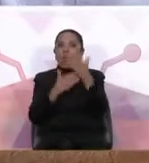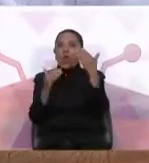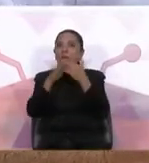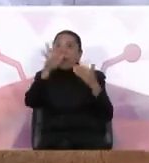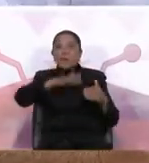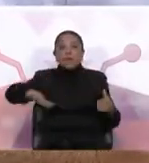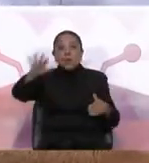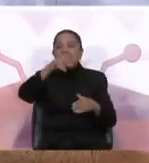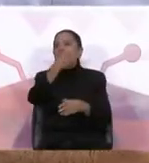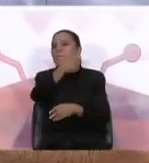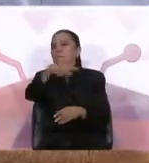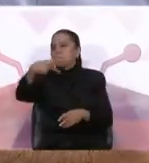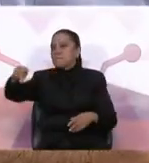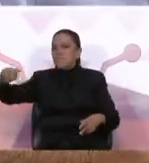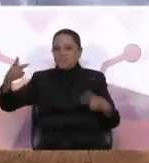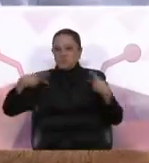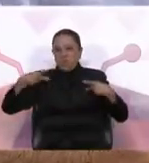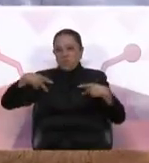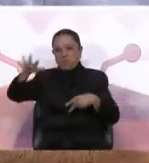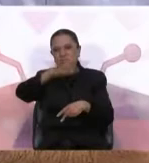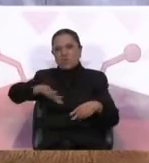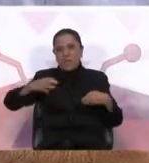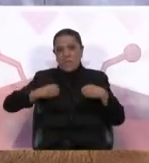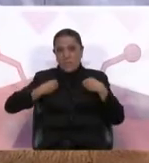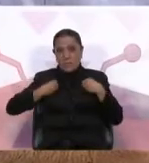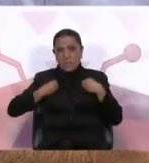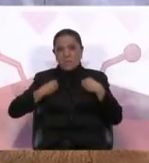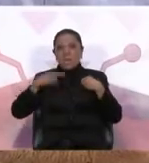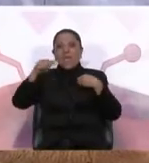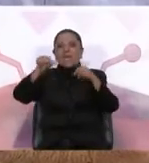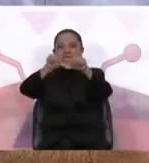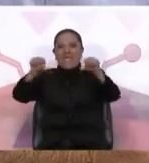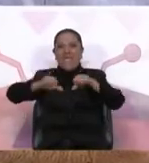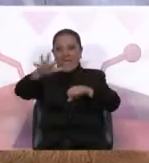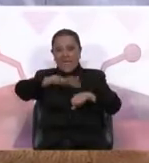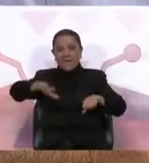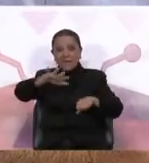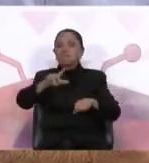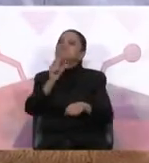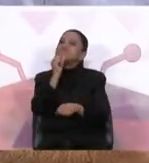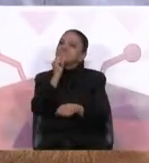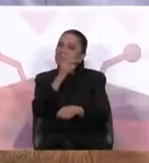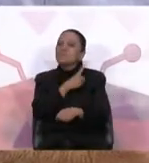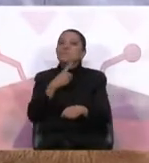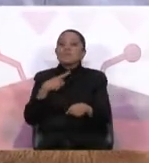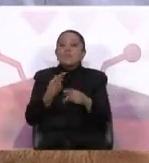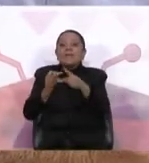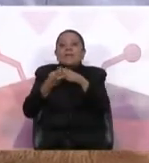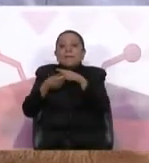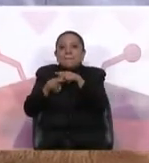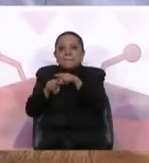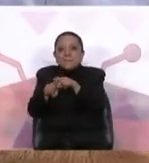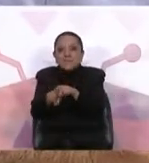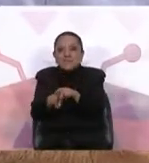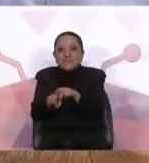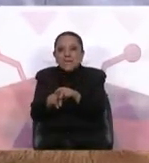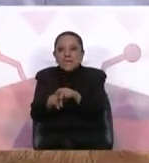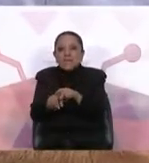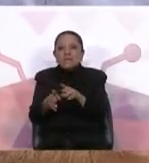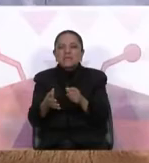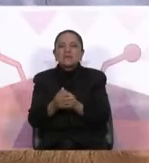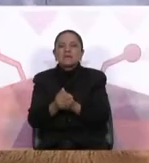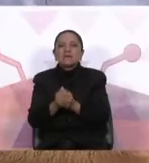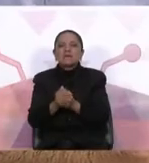círculo de población que se encuentra en esa área también habría que empezar aa entrar en